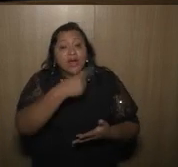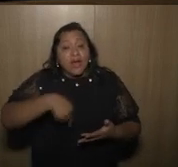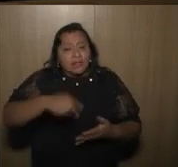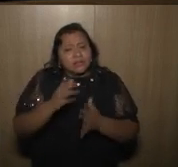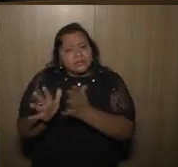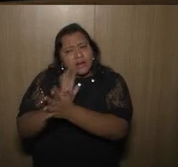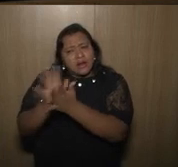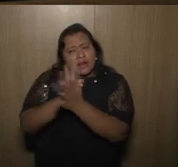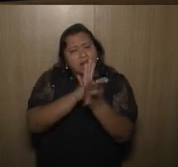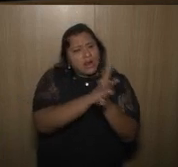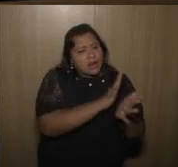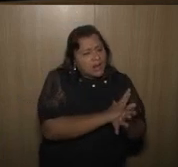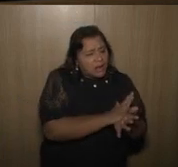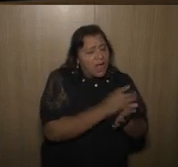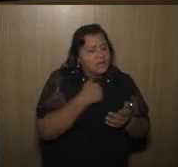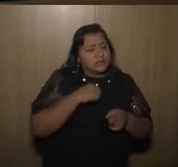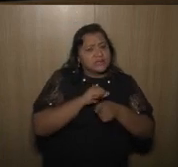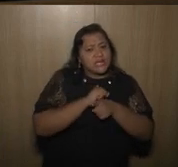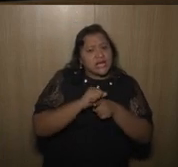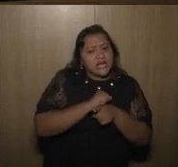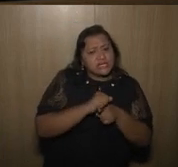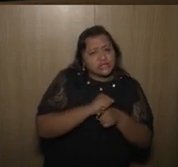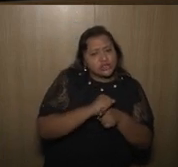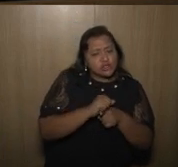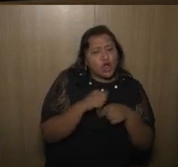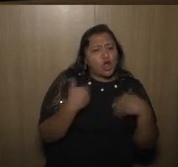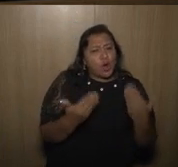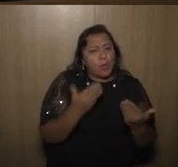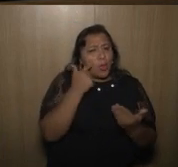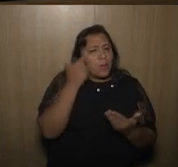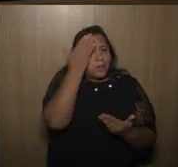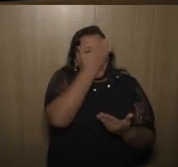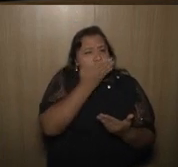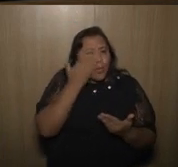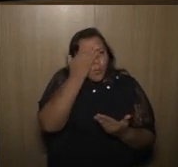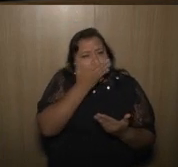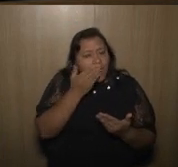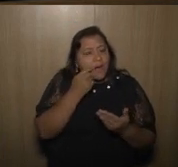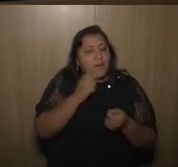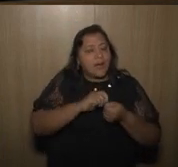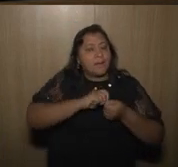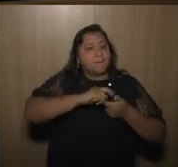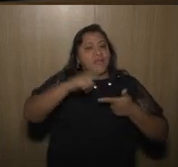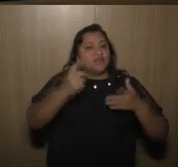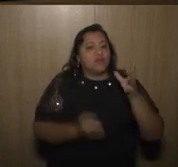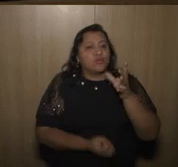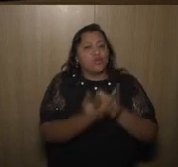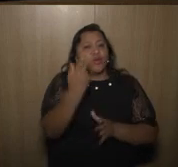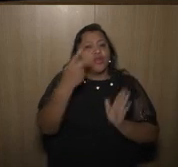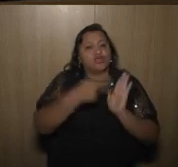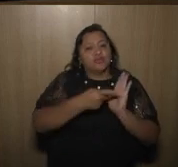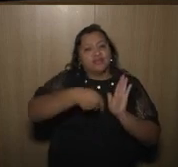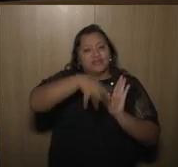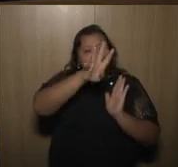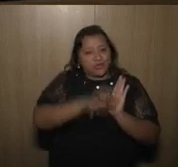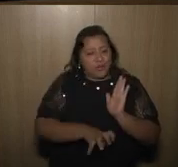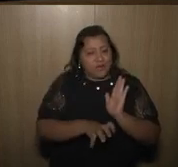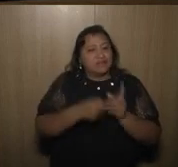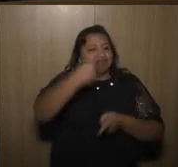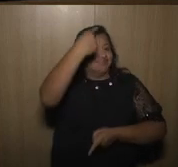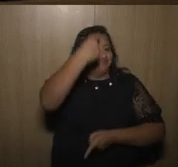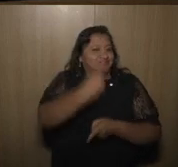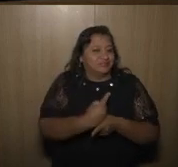escucharlos, hicimos un ejercicio de modelamiento de la nueva plataforma en el año 2019, efectivamente